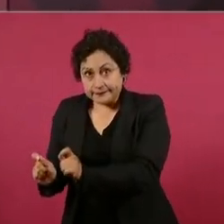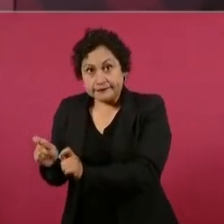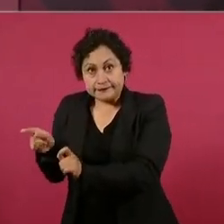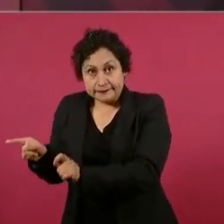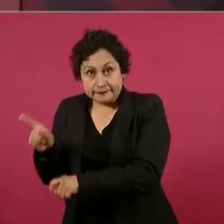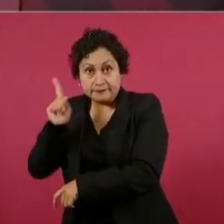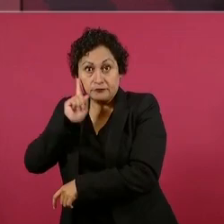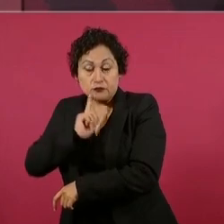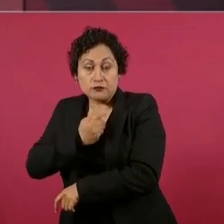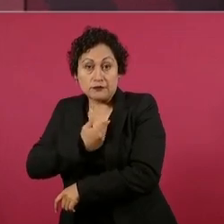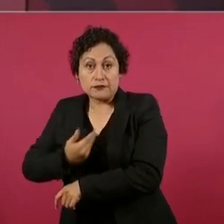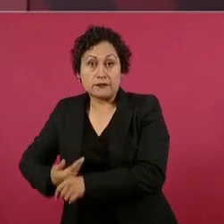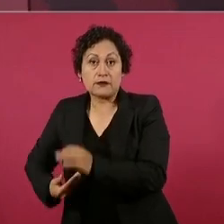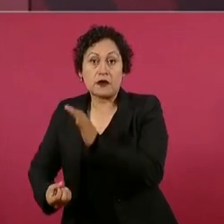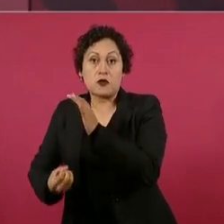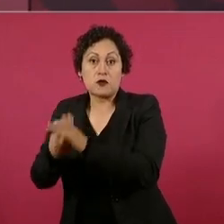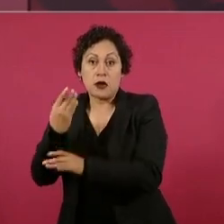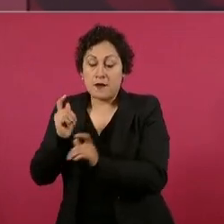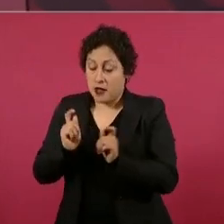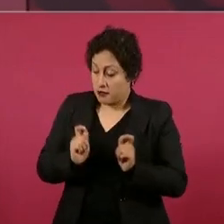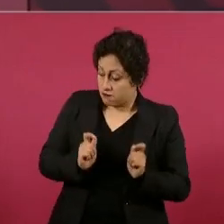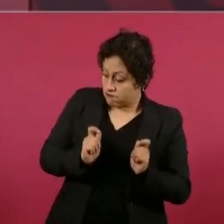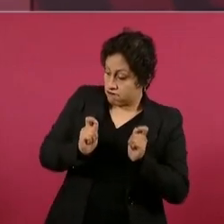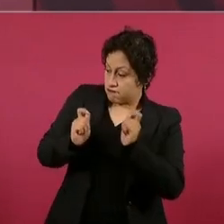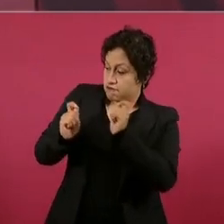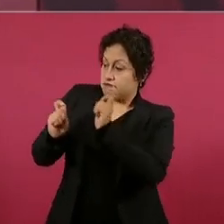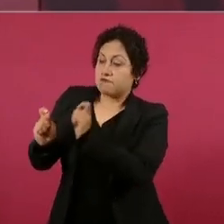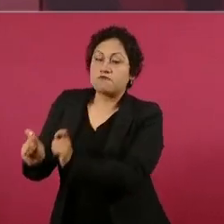muy fraterna,